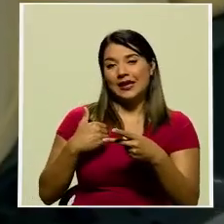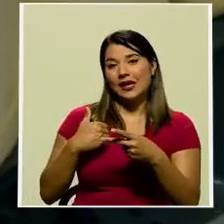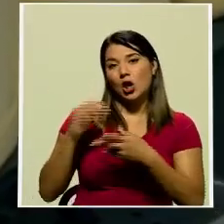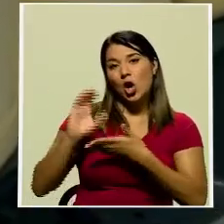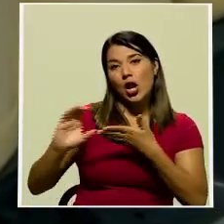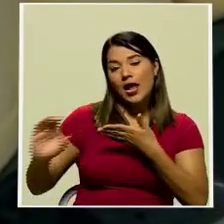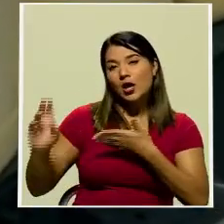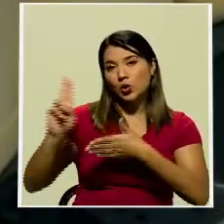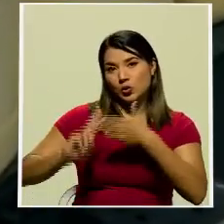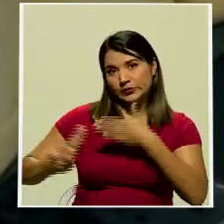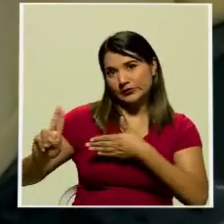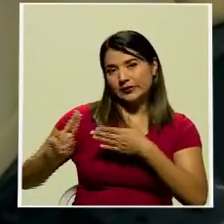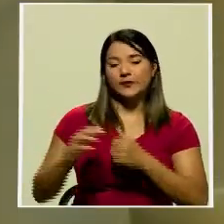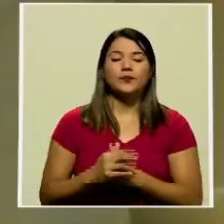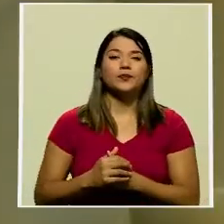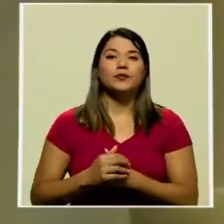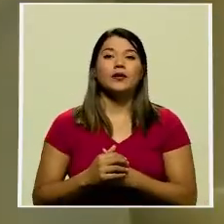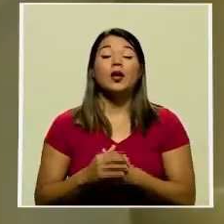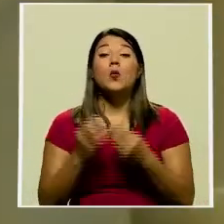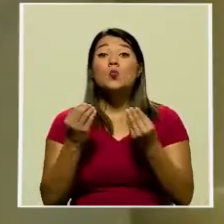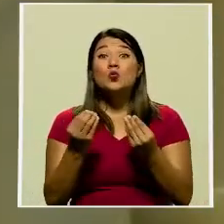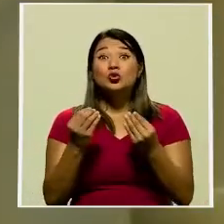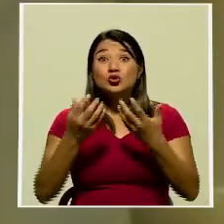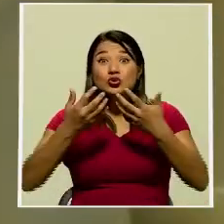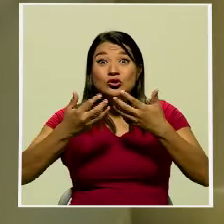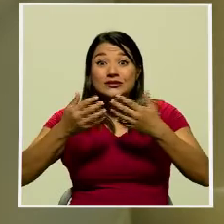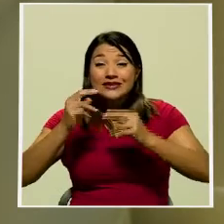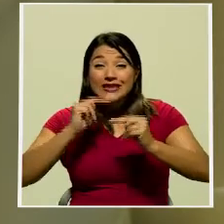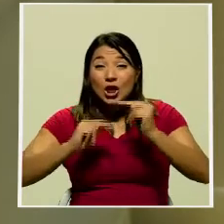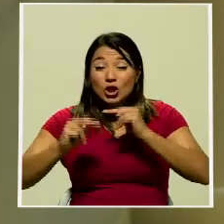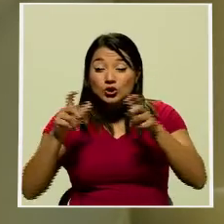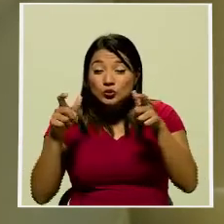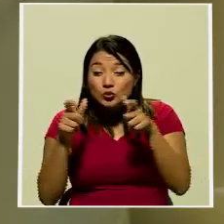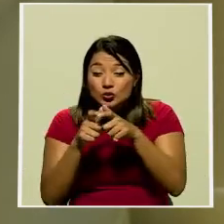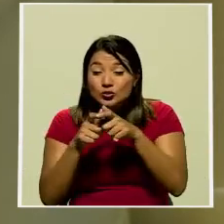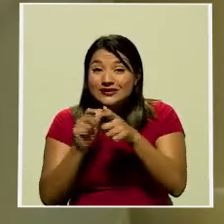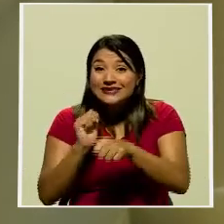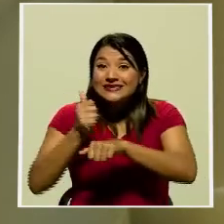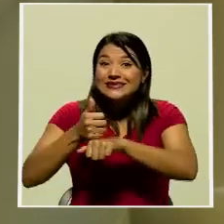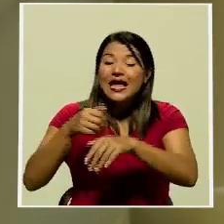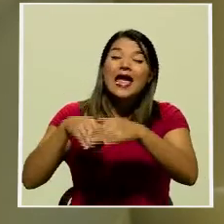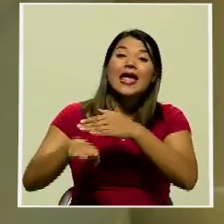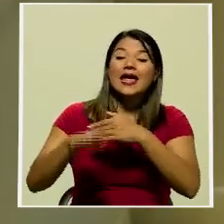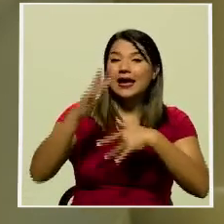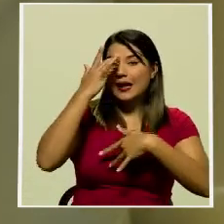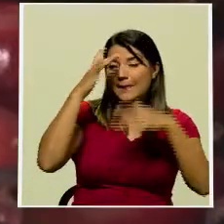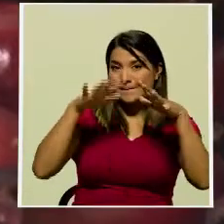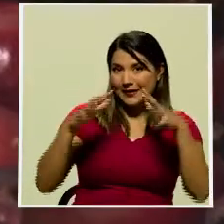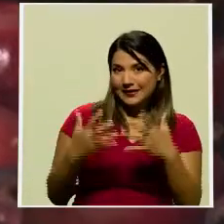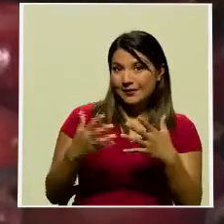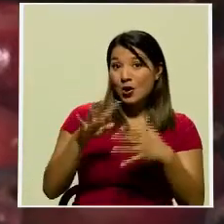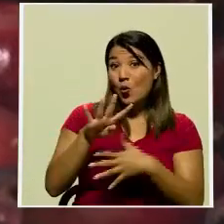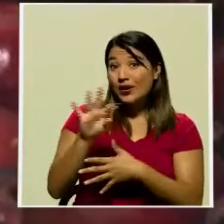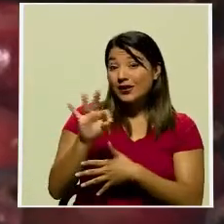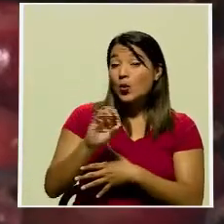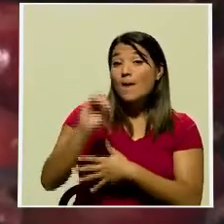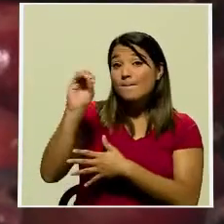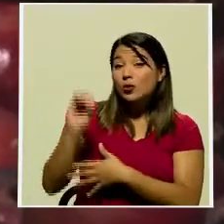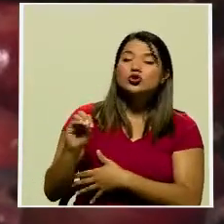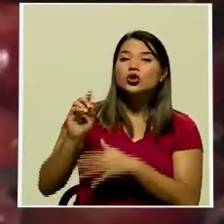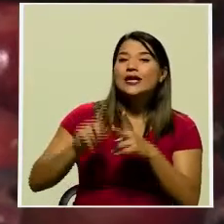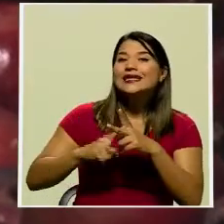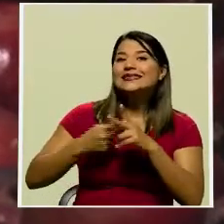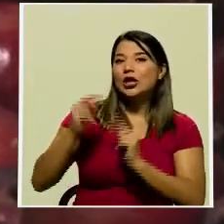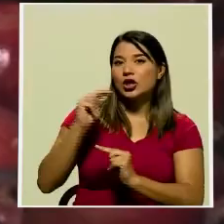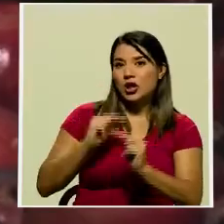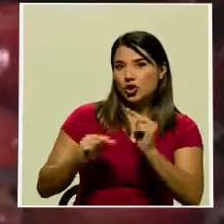de 22.000 microemprendimientos surgieron en medio de la pandemia, pues el 49% de los pequeños emprendedores iniciaron su